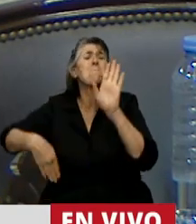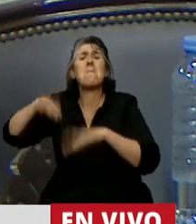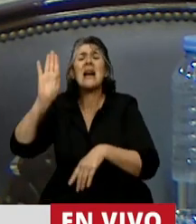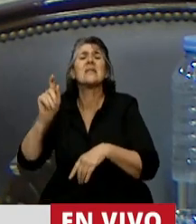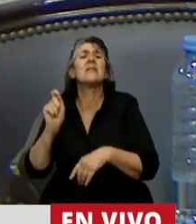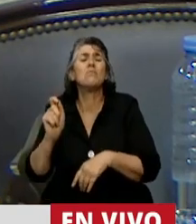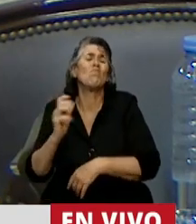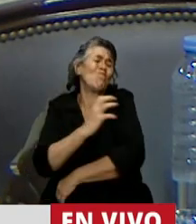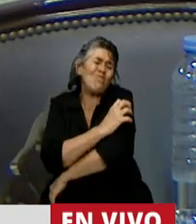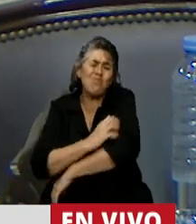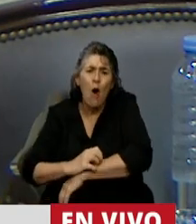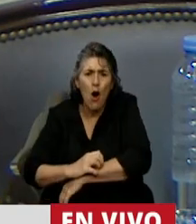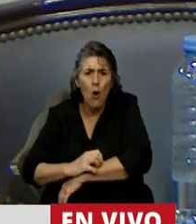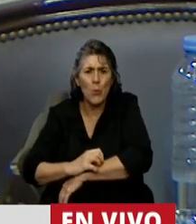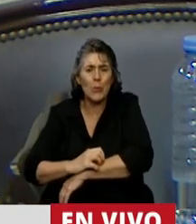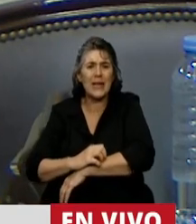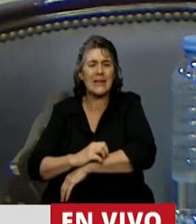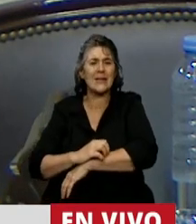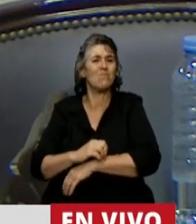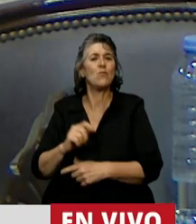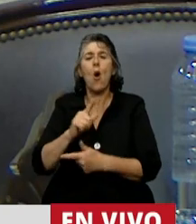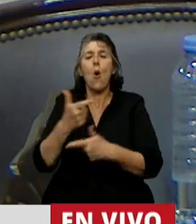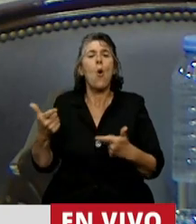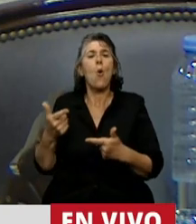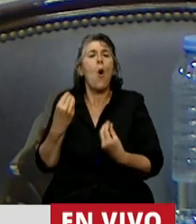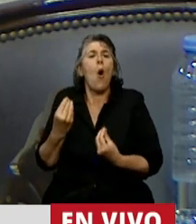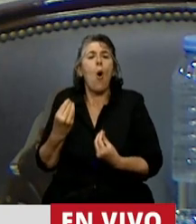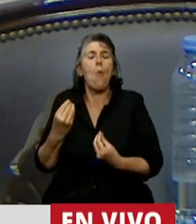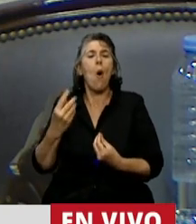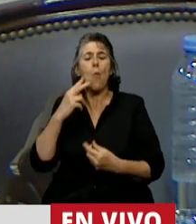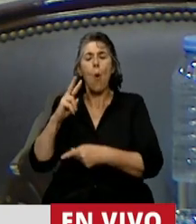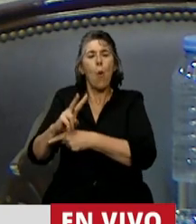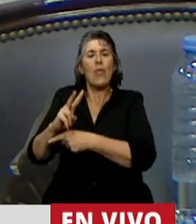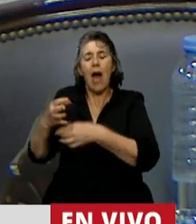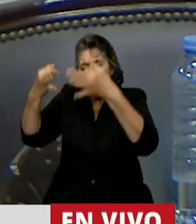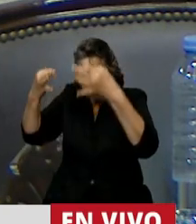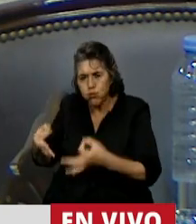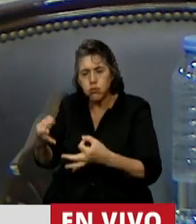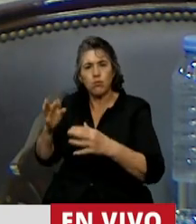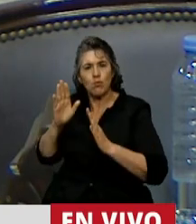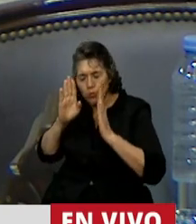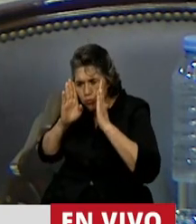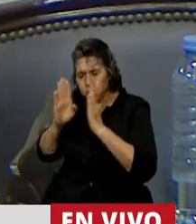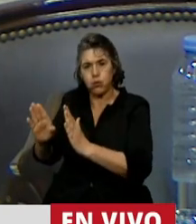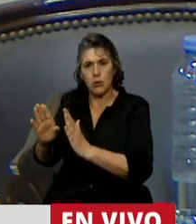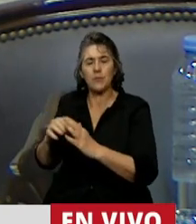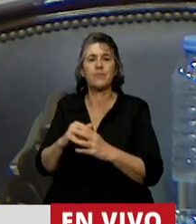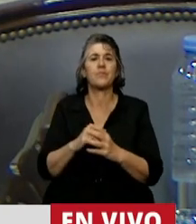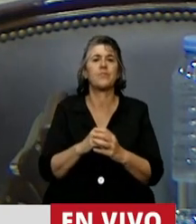recursos, que no tienen garantizadas las condiciones de cuidado dignas. Por eso que quede